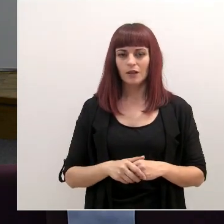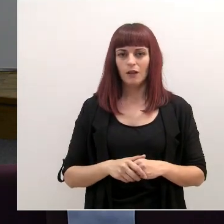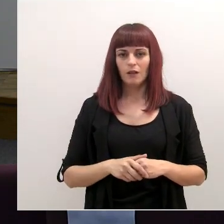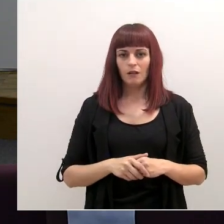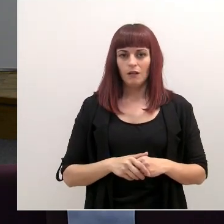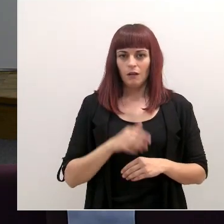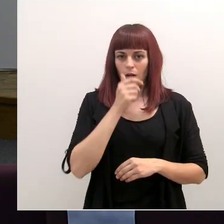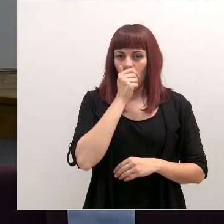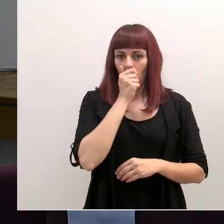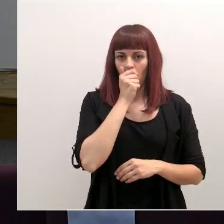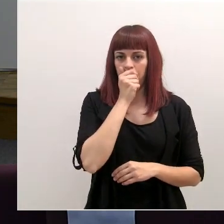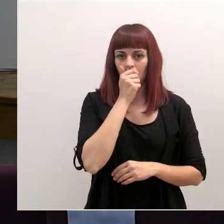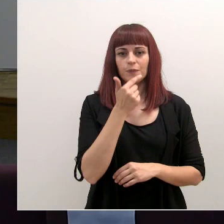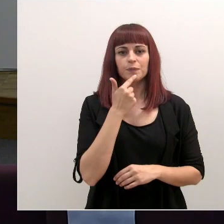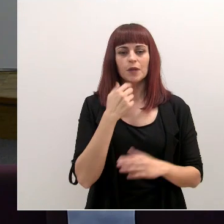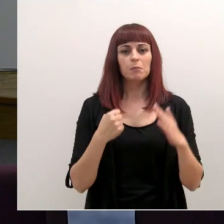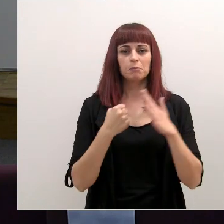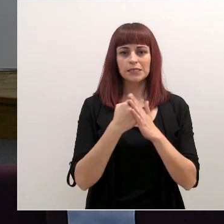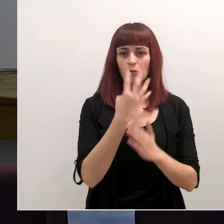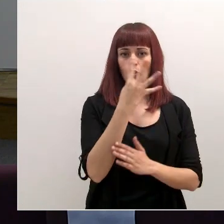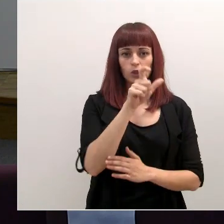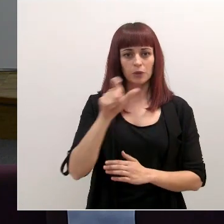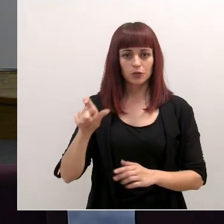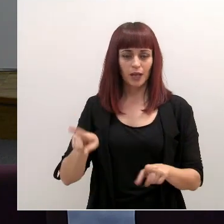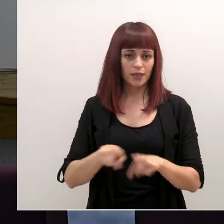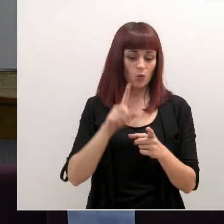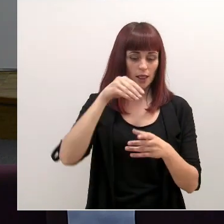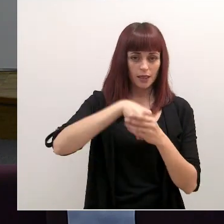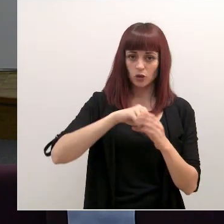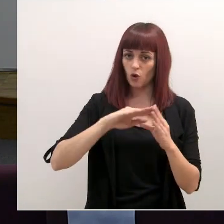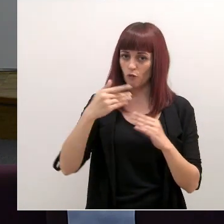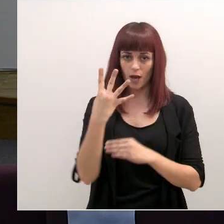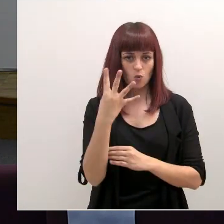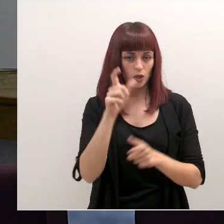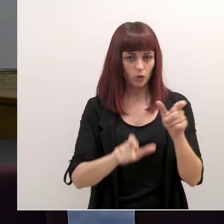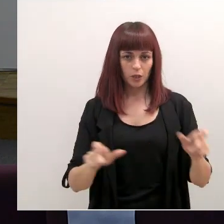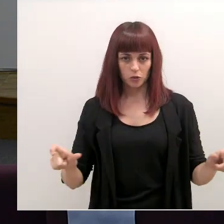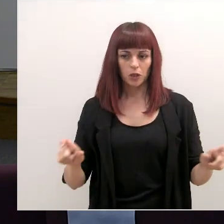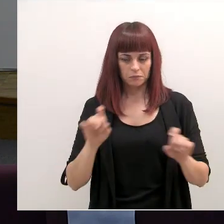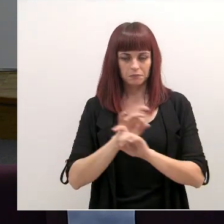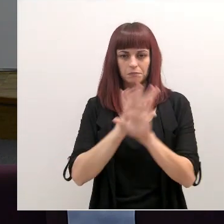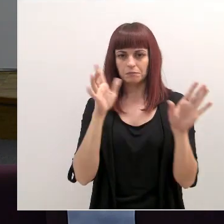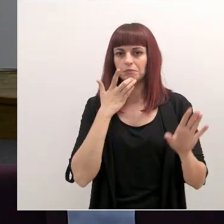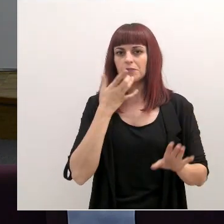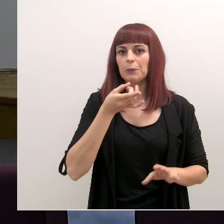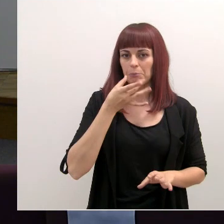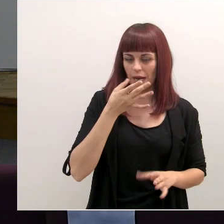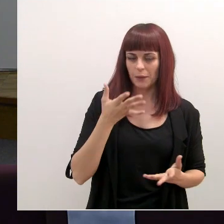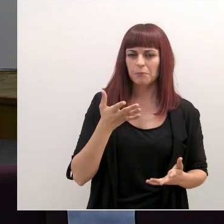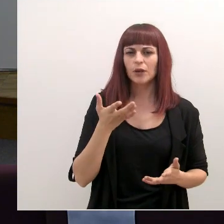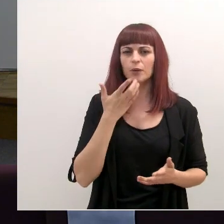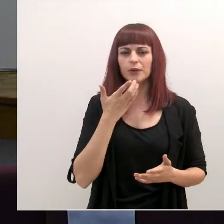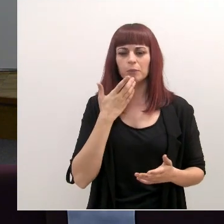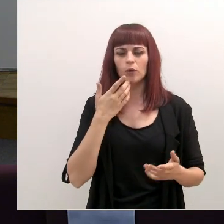porque ha dicho que sería un máximo de 4 personas, uh-huh, tanto en interiores como en exteriores. Eso quedaría claro, por ejemplo, para los bares y para otro